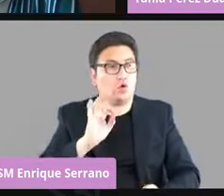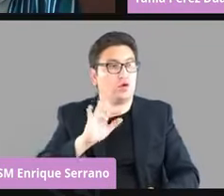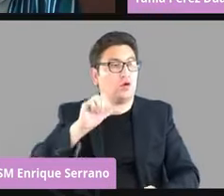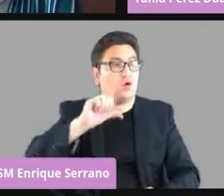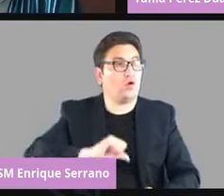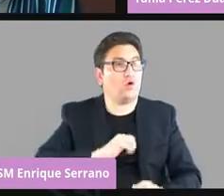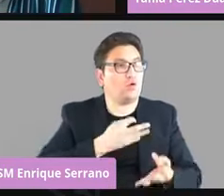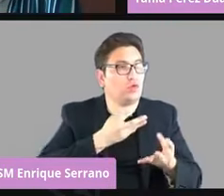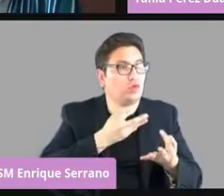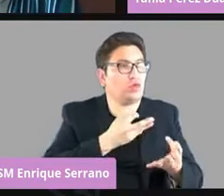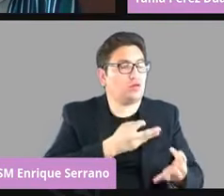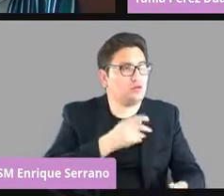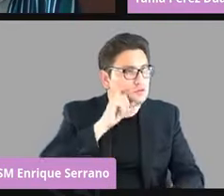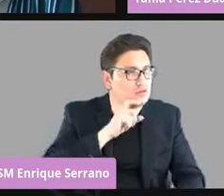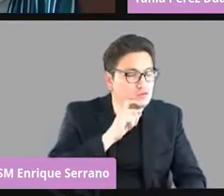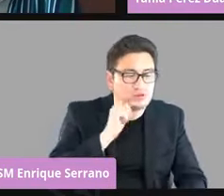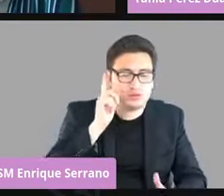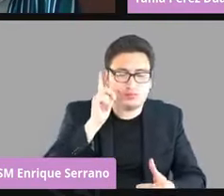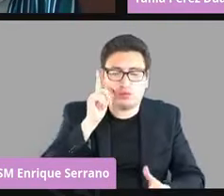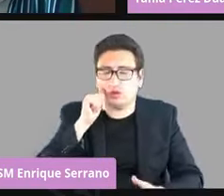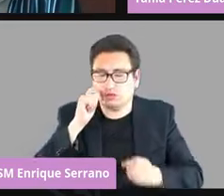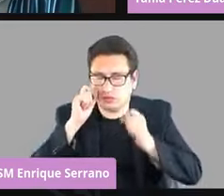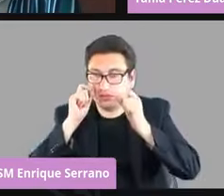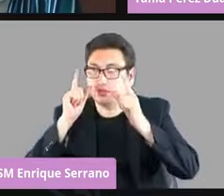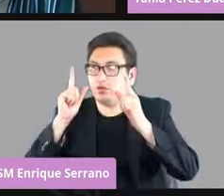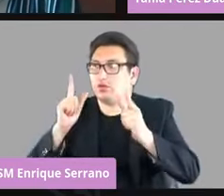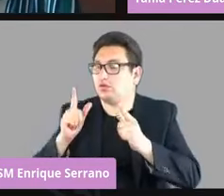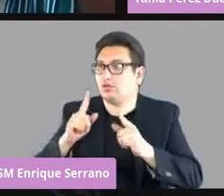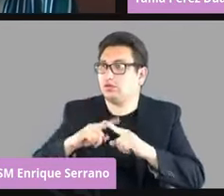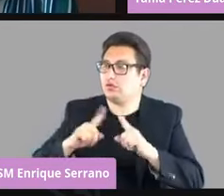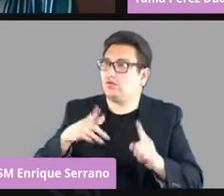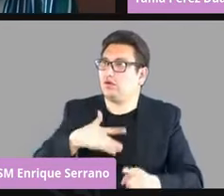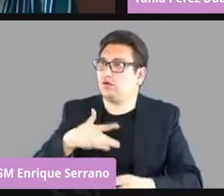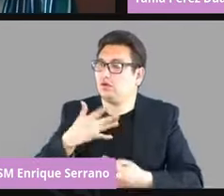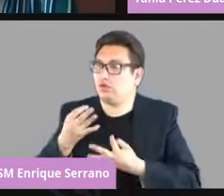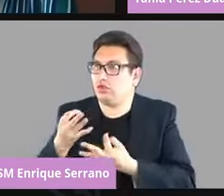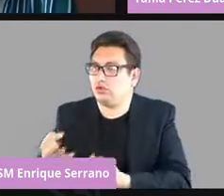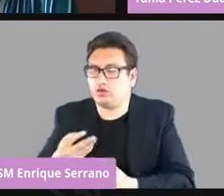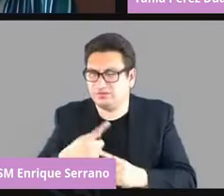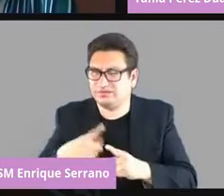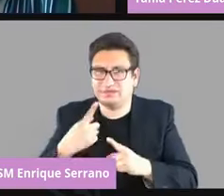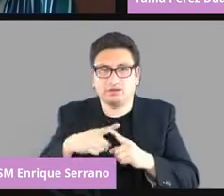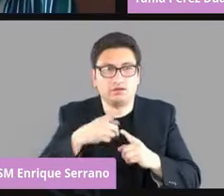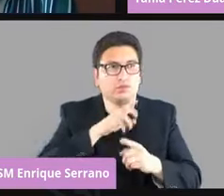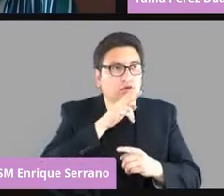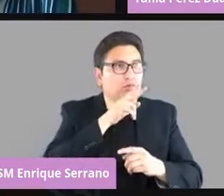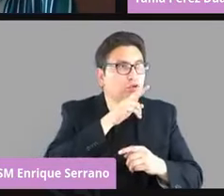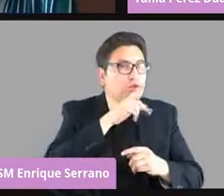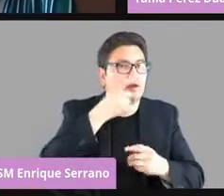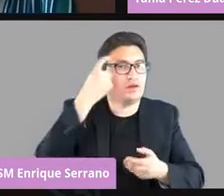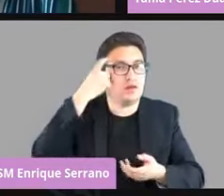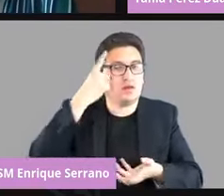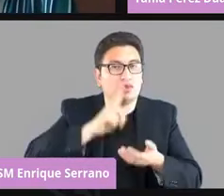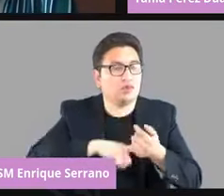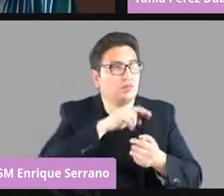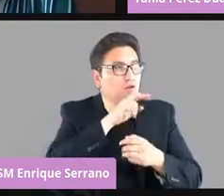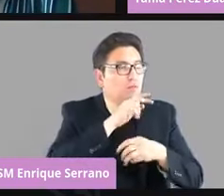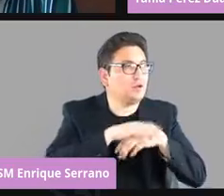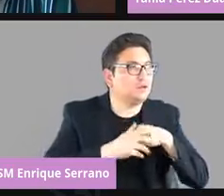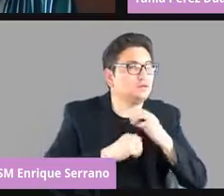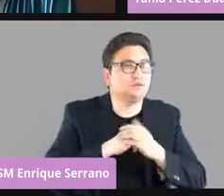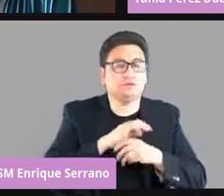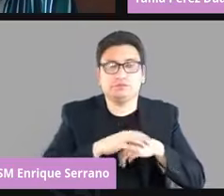orientación sexual y mañana me despierto con otra, o sea, es esa incertidumbre constante que todos hasta cierto punto tenemos,